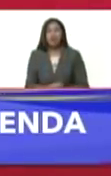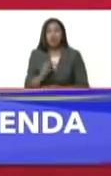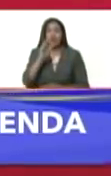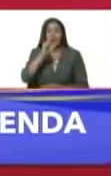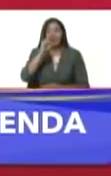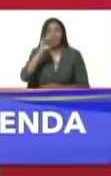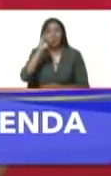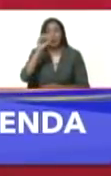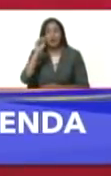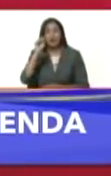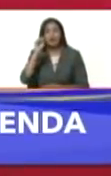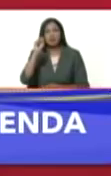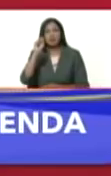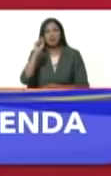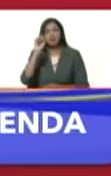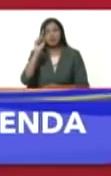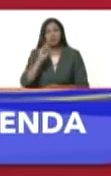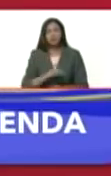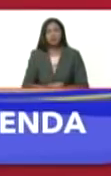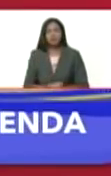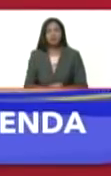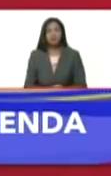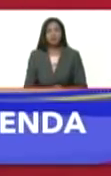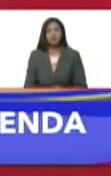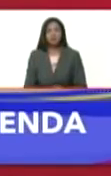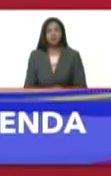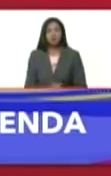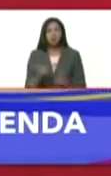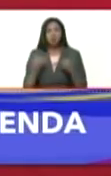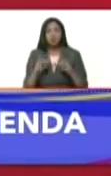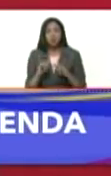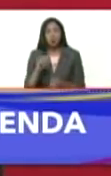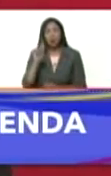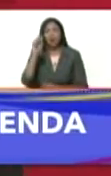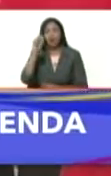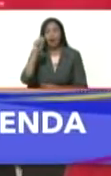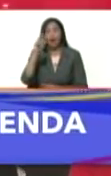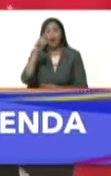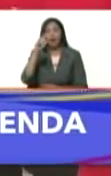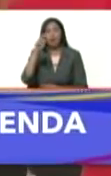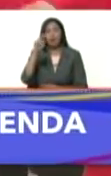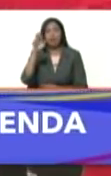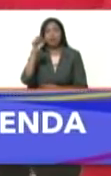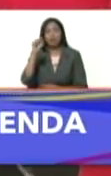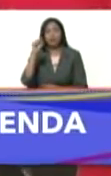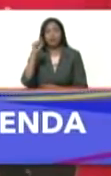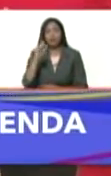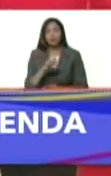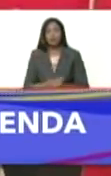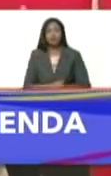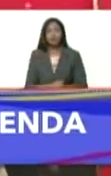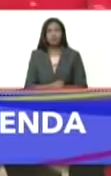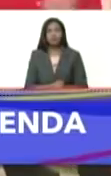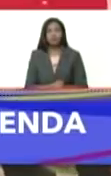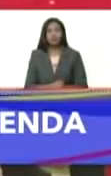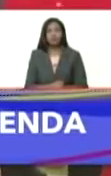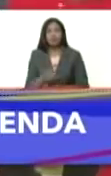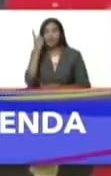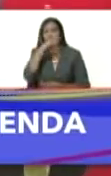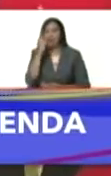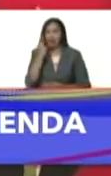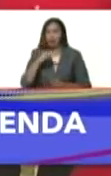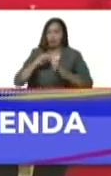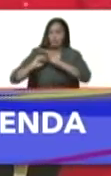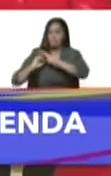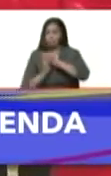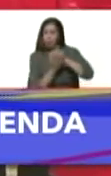Pérez, Andreina del Nardo, su hijo Andrés González, tienen cara de pelotero,